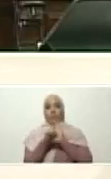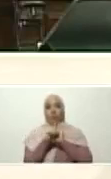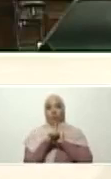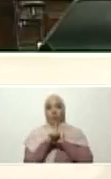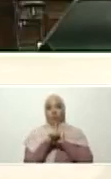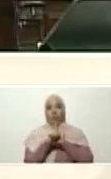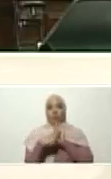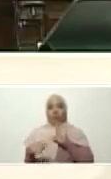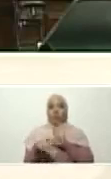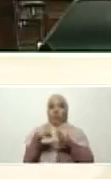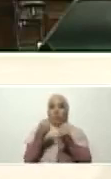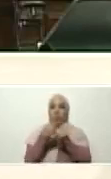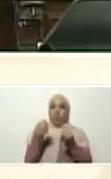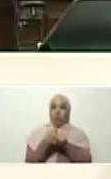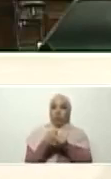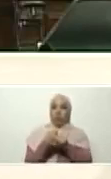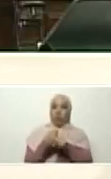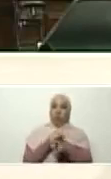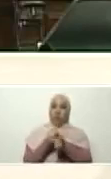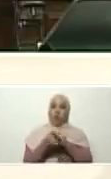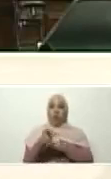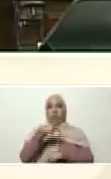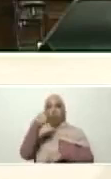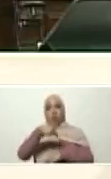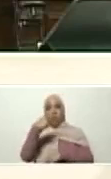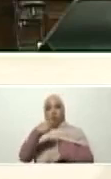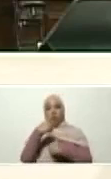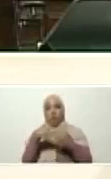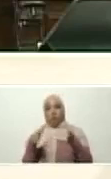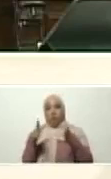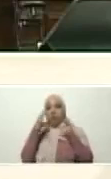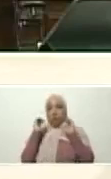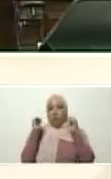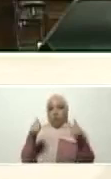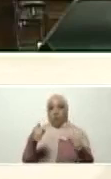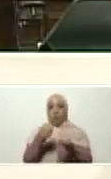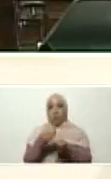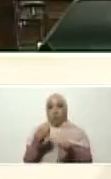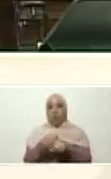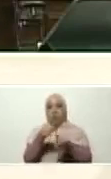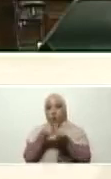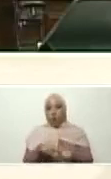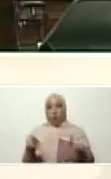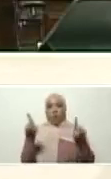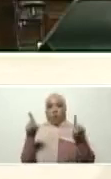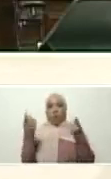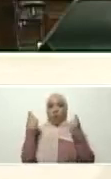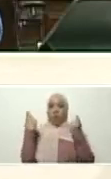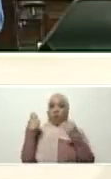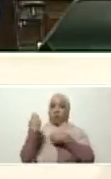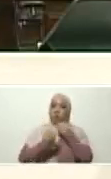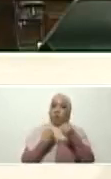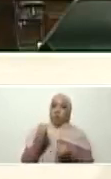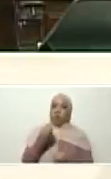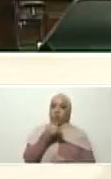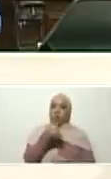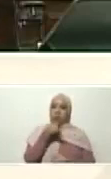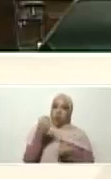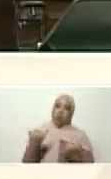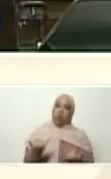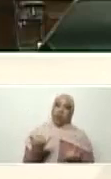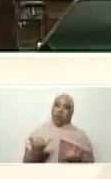Pero la labor fundamental nuestra es cambiar las políticas públicas y empezar a actuar de otra forma. Si seguimos actuando como venimos